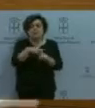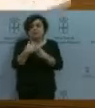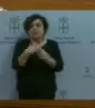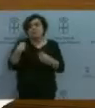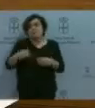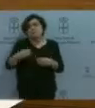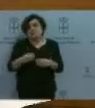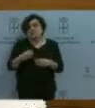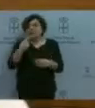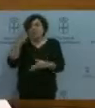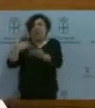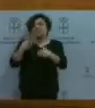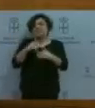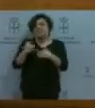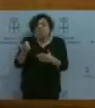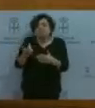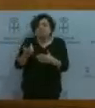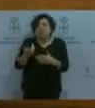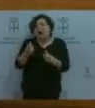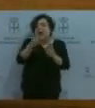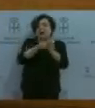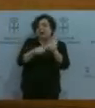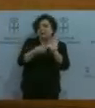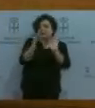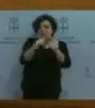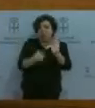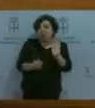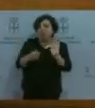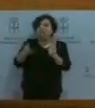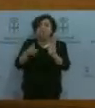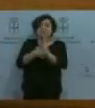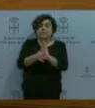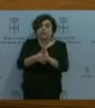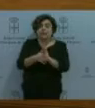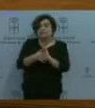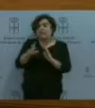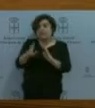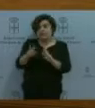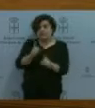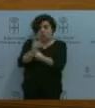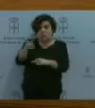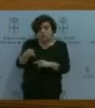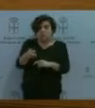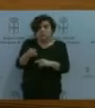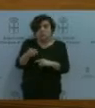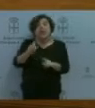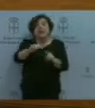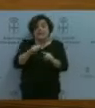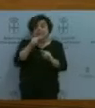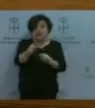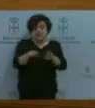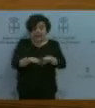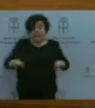Pues podrá haber otras cosas, pero para que esa sea una excusa menos. Y será después, sí, la mesa de la Cámara, oída la Junta de Portavoces, la